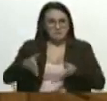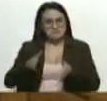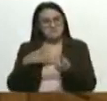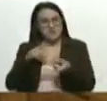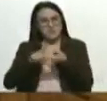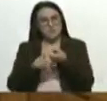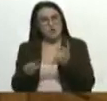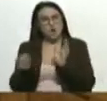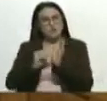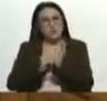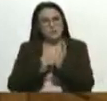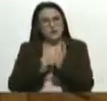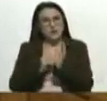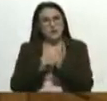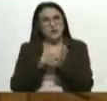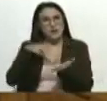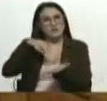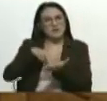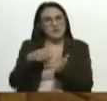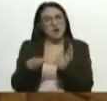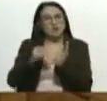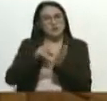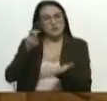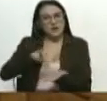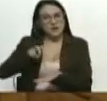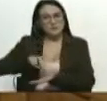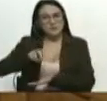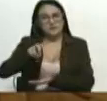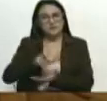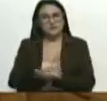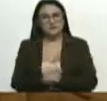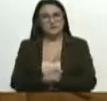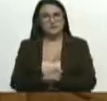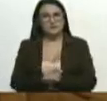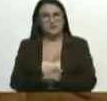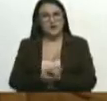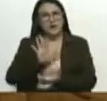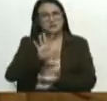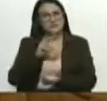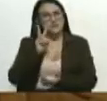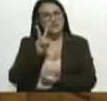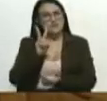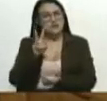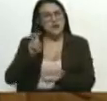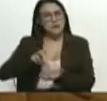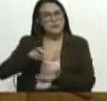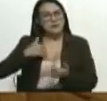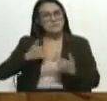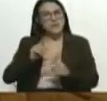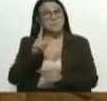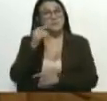volvía a recoger, la levantaba y ella volvía a caminar. Y así fue como yo vi caminar a mi hija por primera vez.